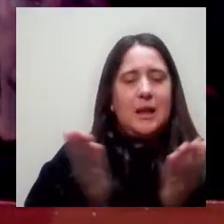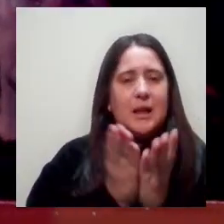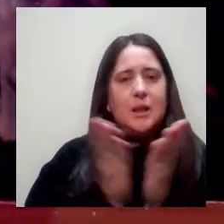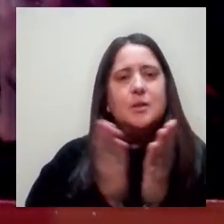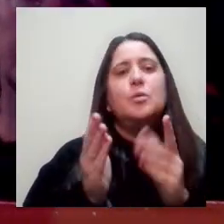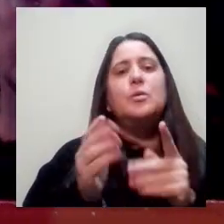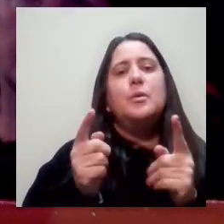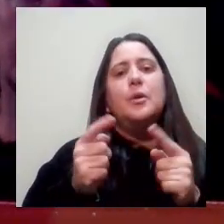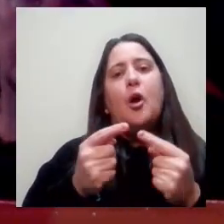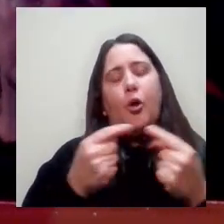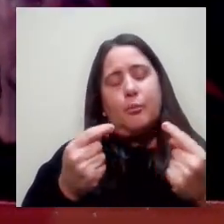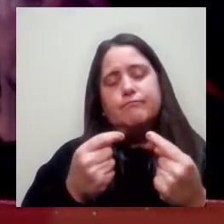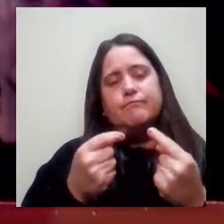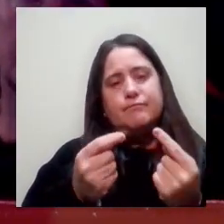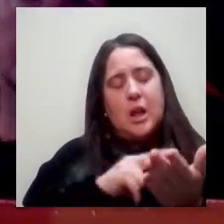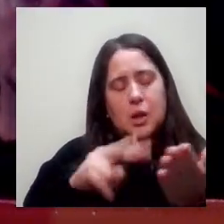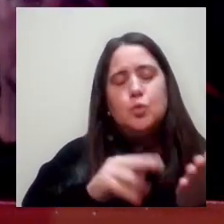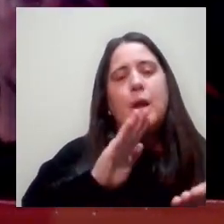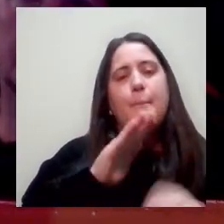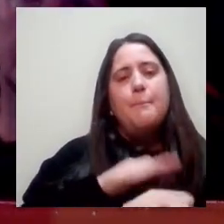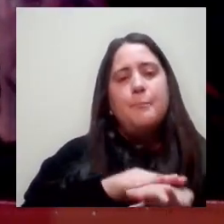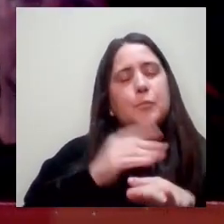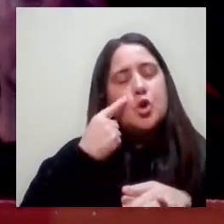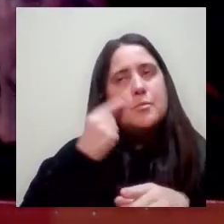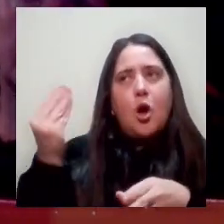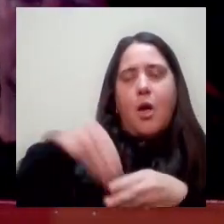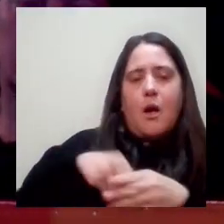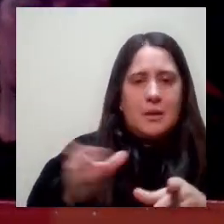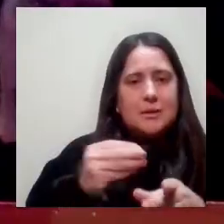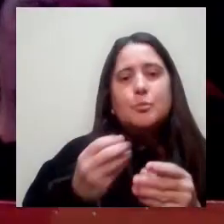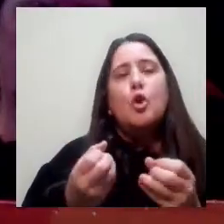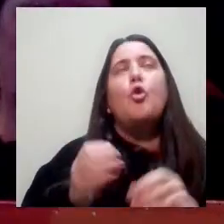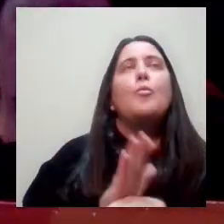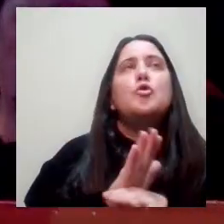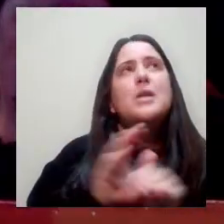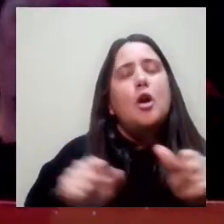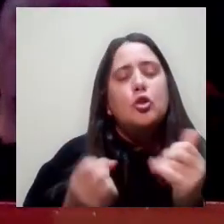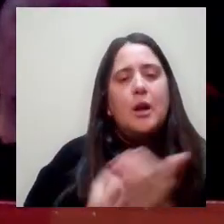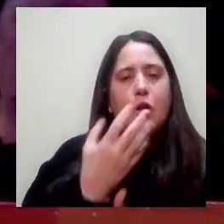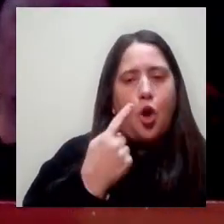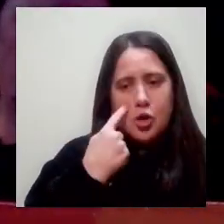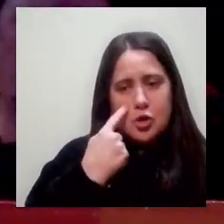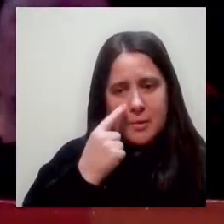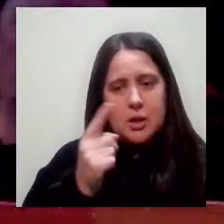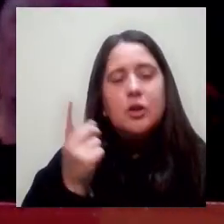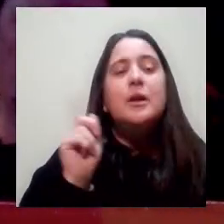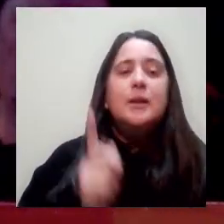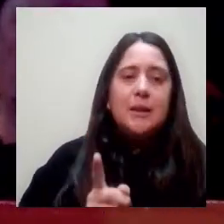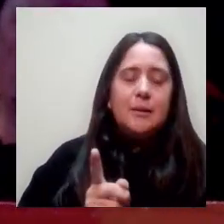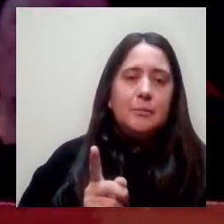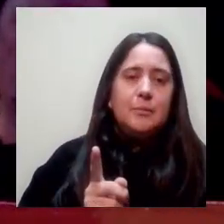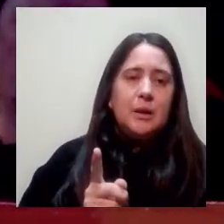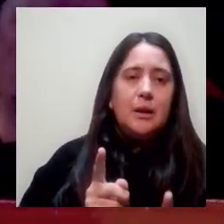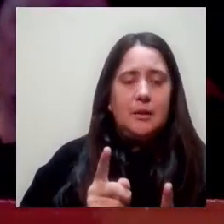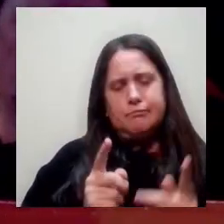esos conocimientos, en tanto acto creador, acto de conocimiento. Y vamos a poner en funcionamiento, vamos